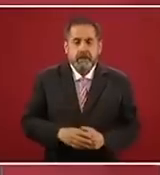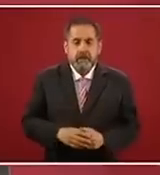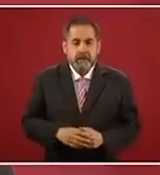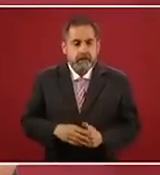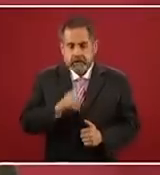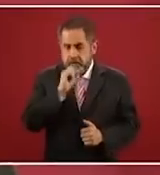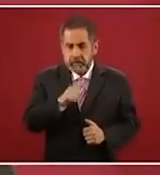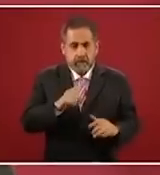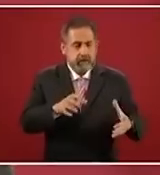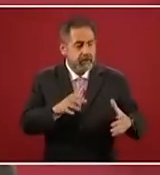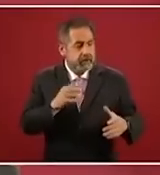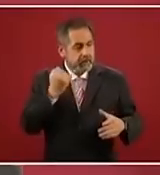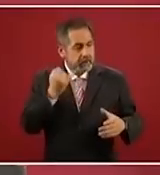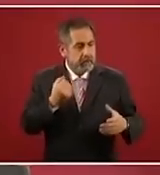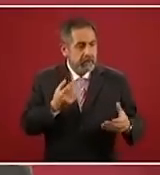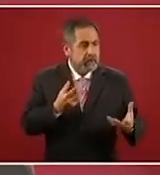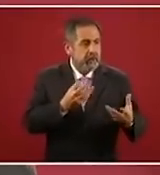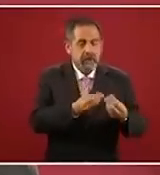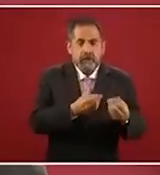inclusive